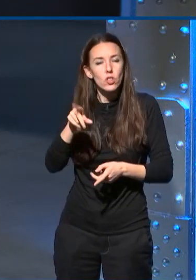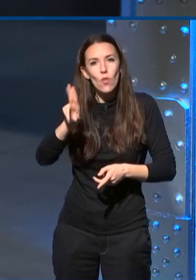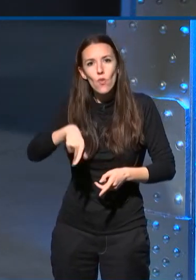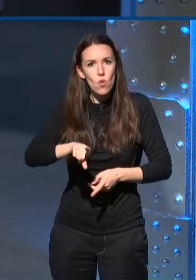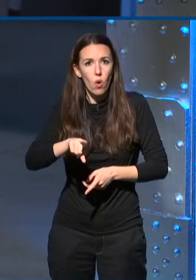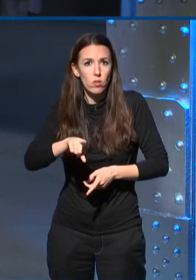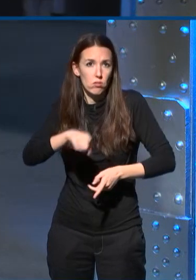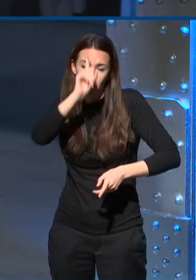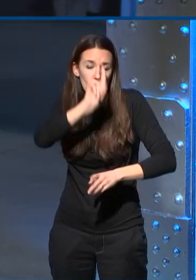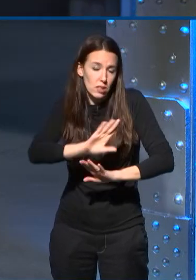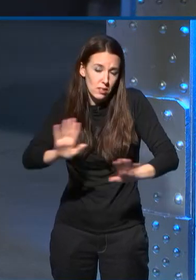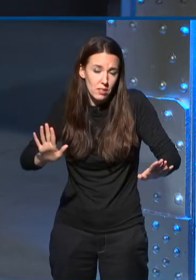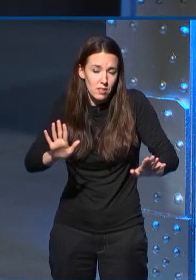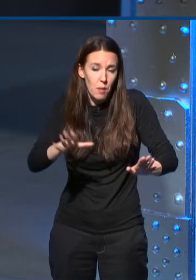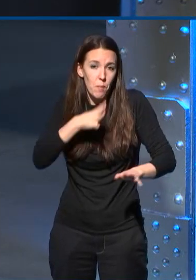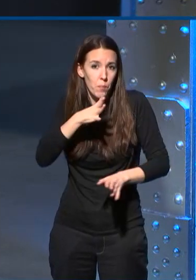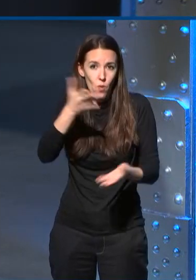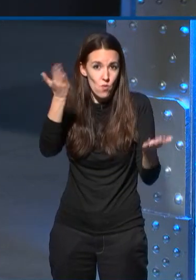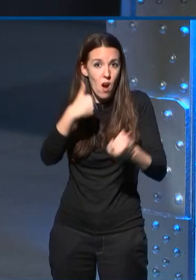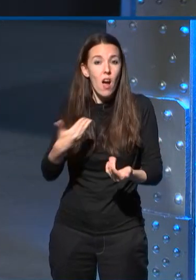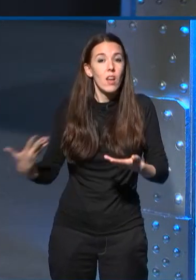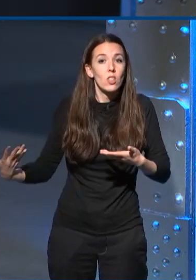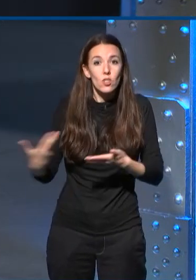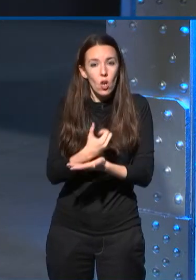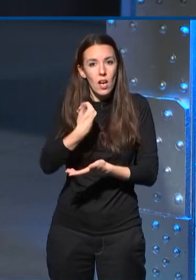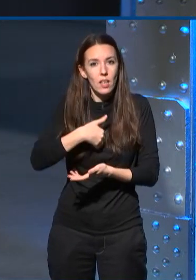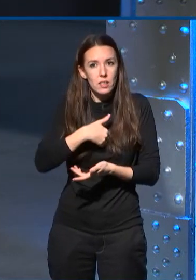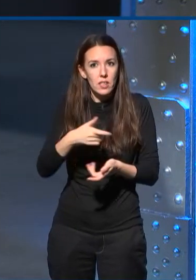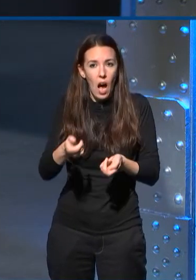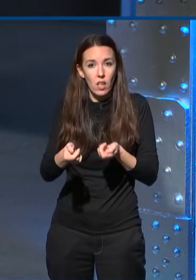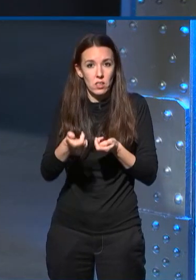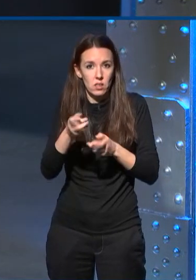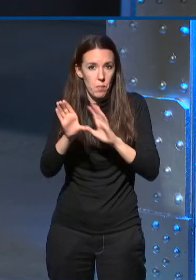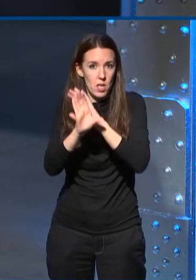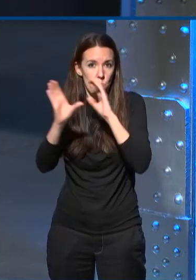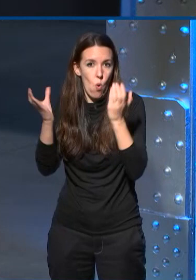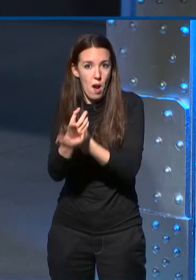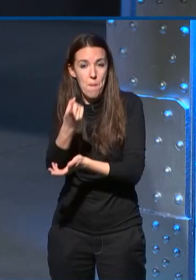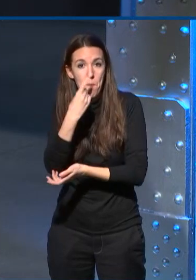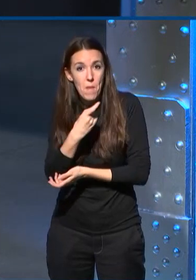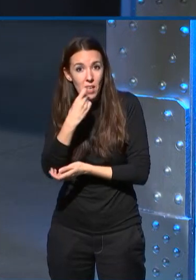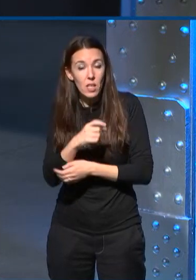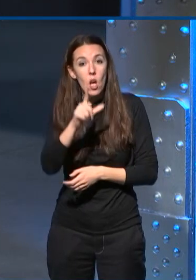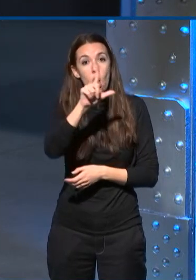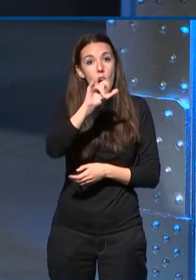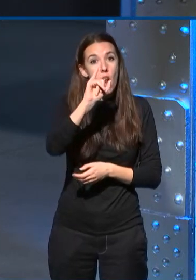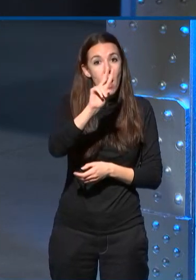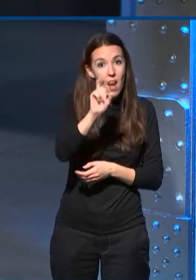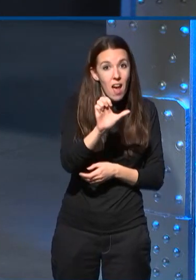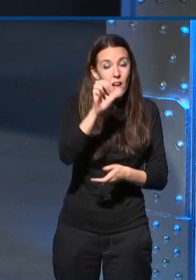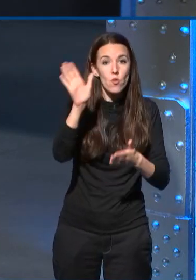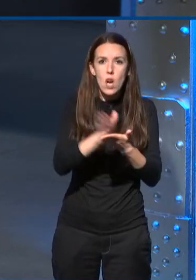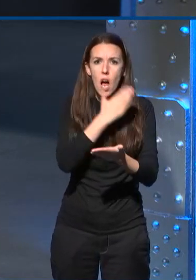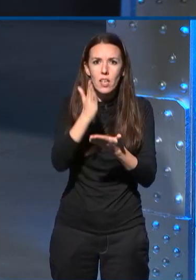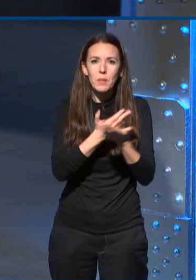por qué saberlo. Pero de hecho lo tenemos totalmente ya metido el tema de Marte. Porque Life es una revista que no se dedica a